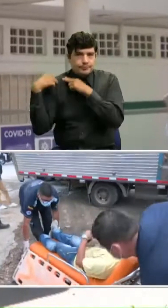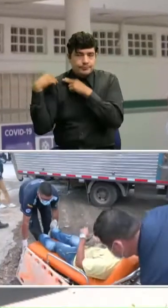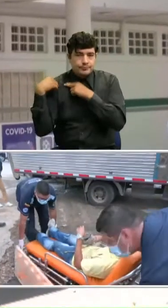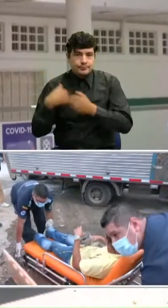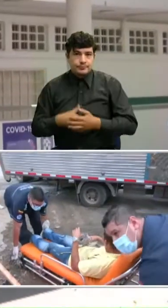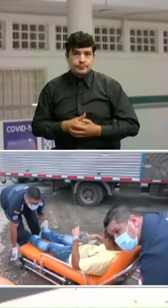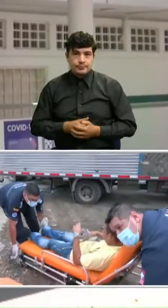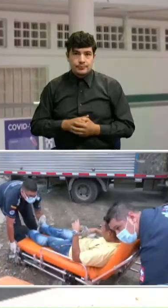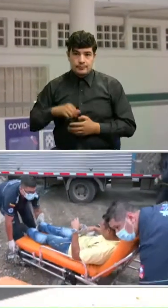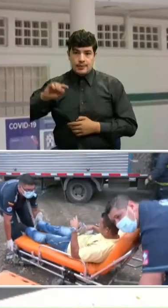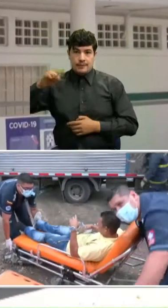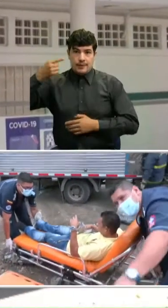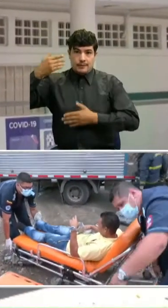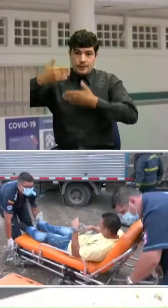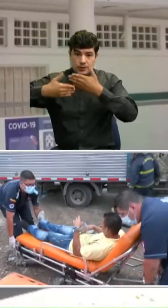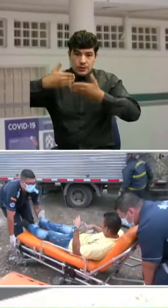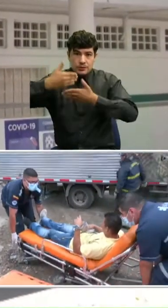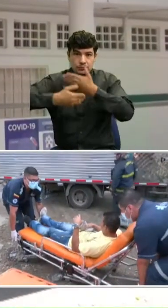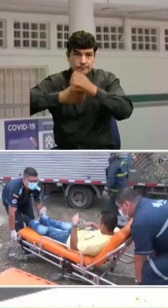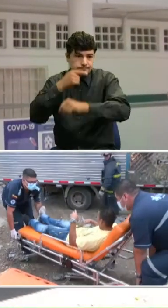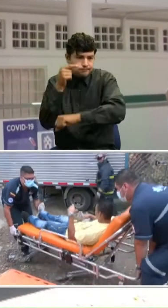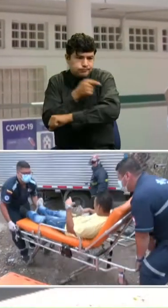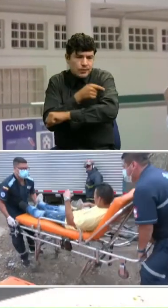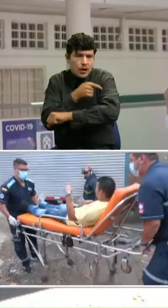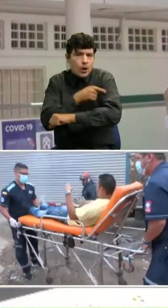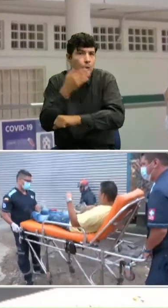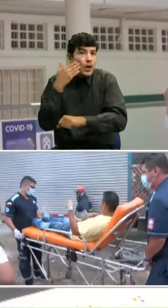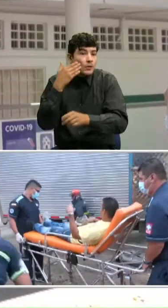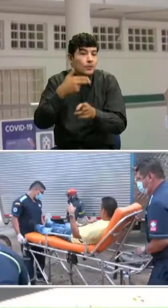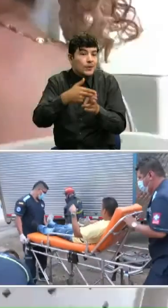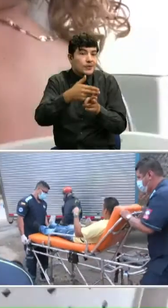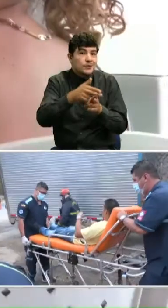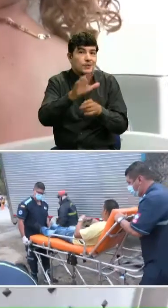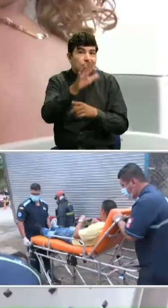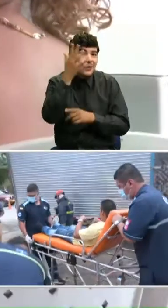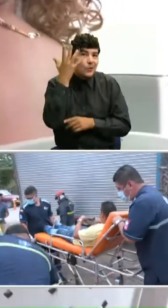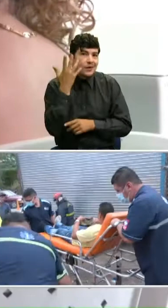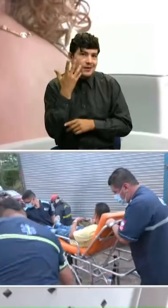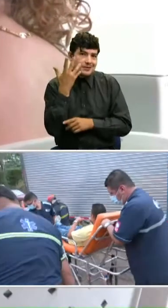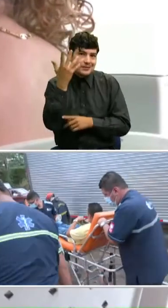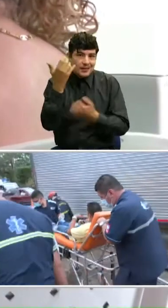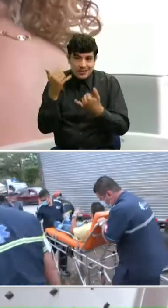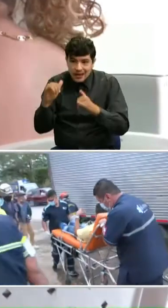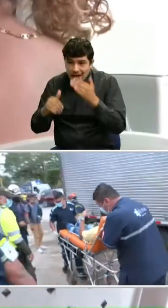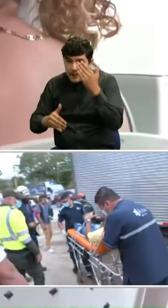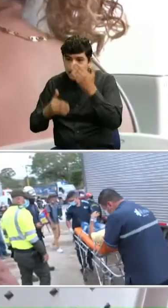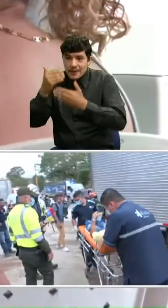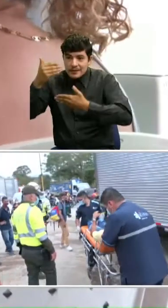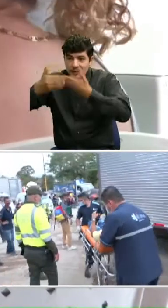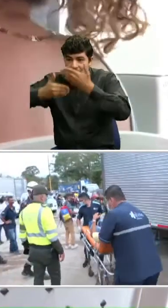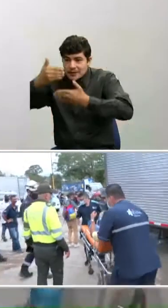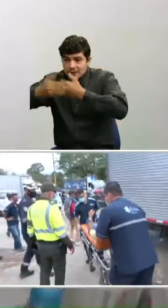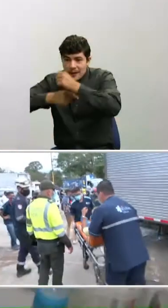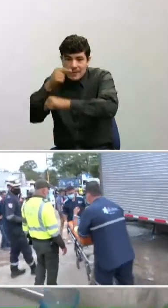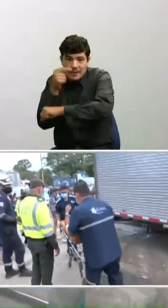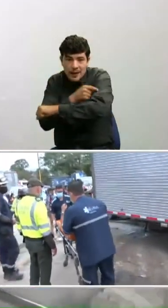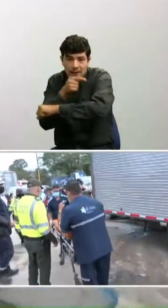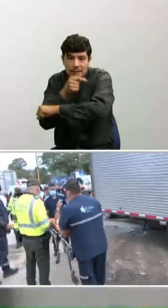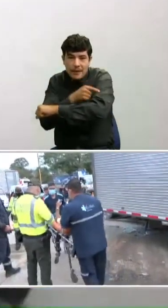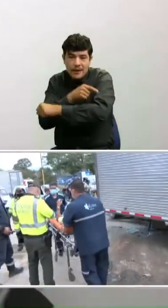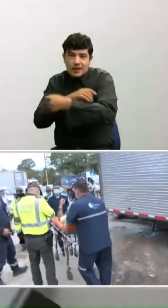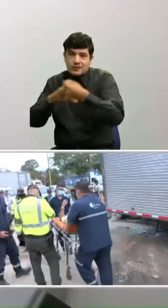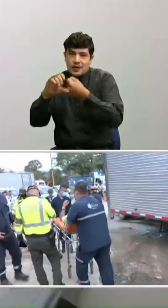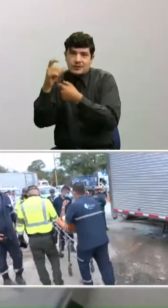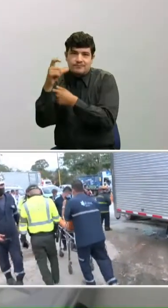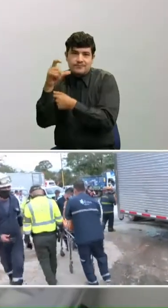de este primer lote se deberá hacer en los próximos cinco días hábiles una vez se inicia con el proceso de inmunización en la capital nortesantandereana